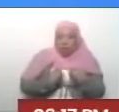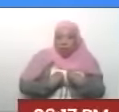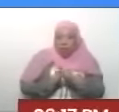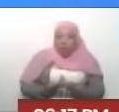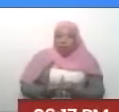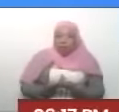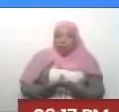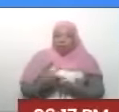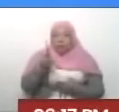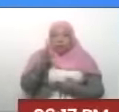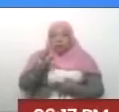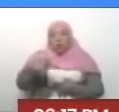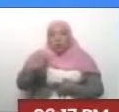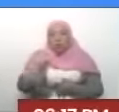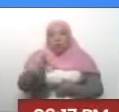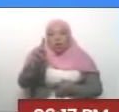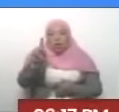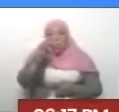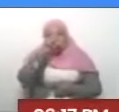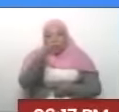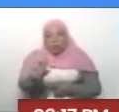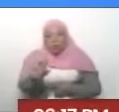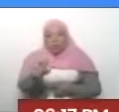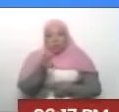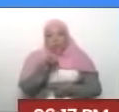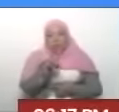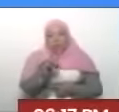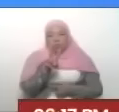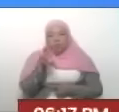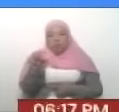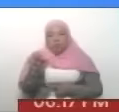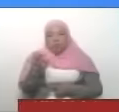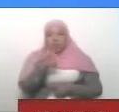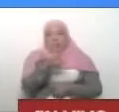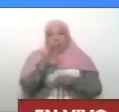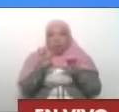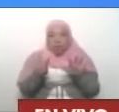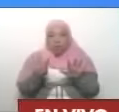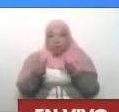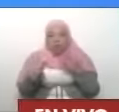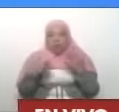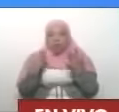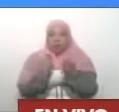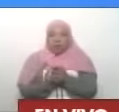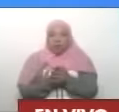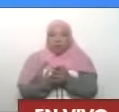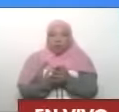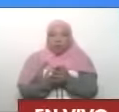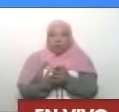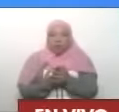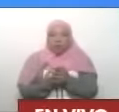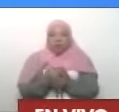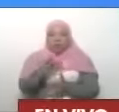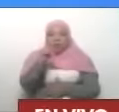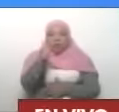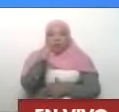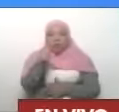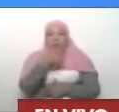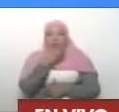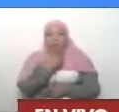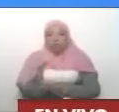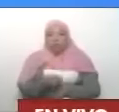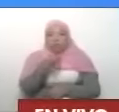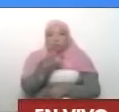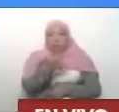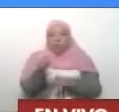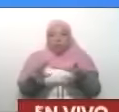después viene el segundo Zamora, del 20 de febrero del 59 al 10 de diciembre